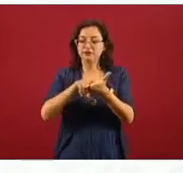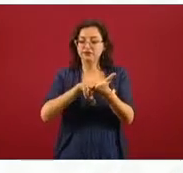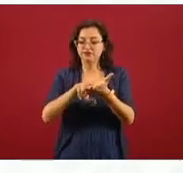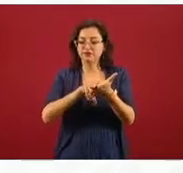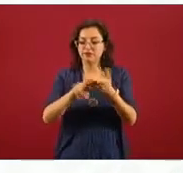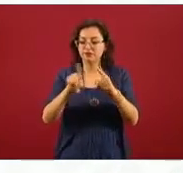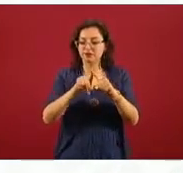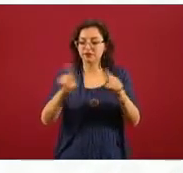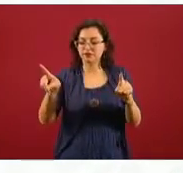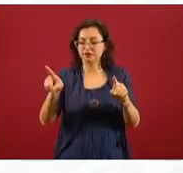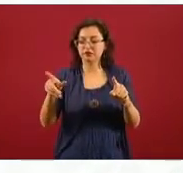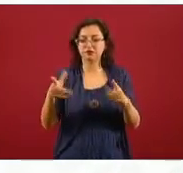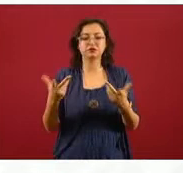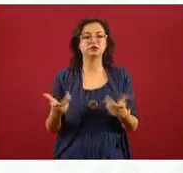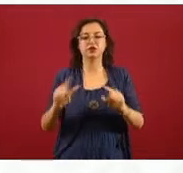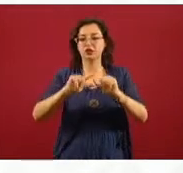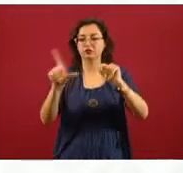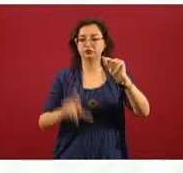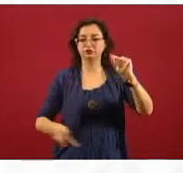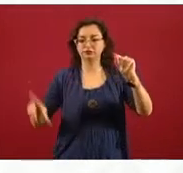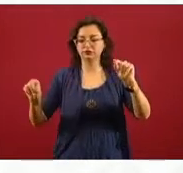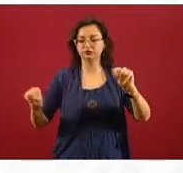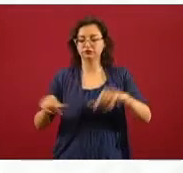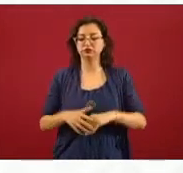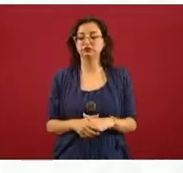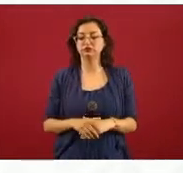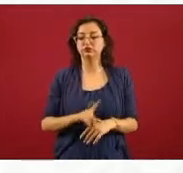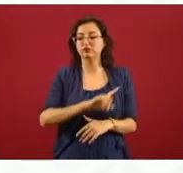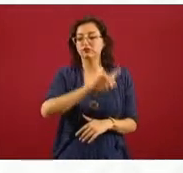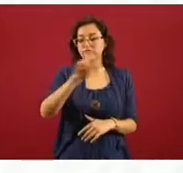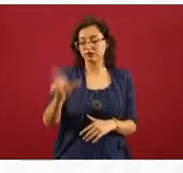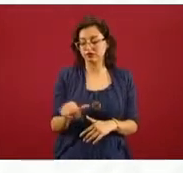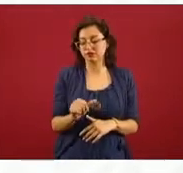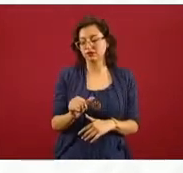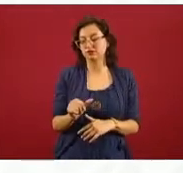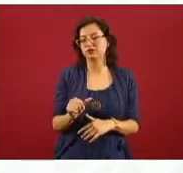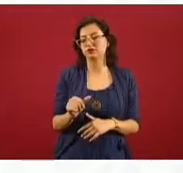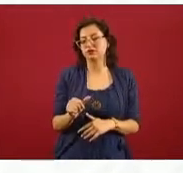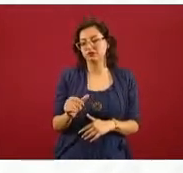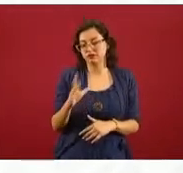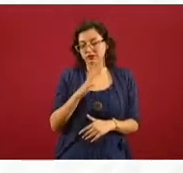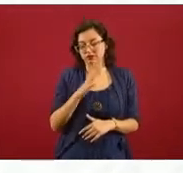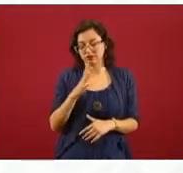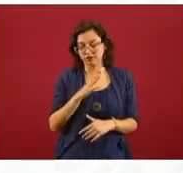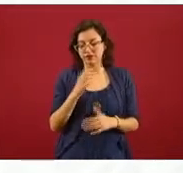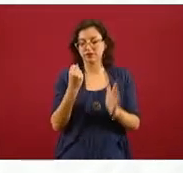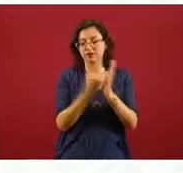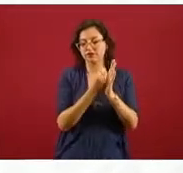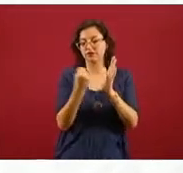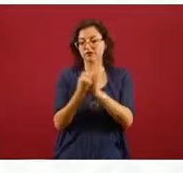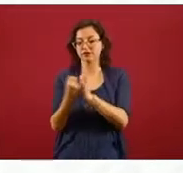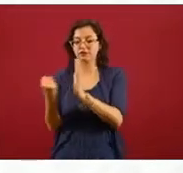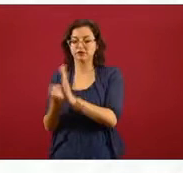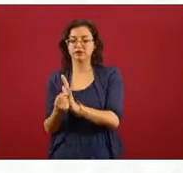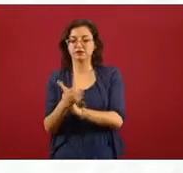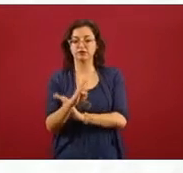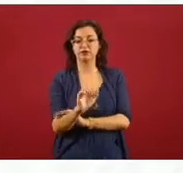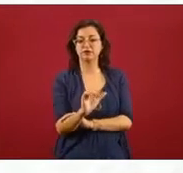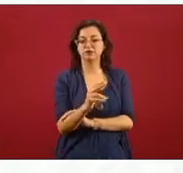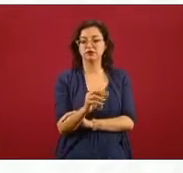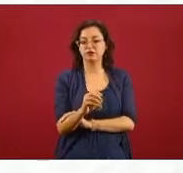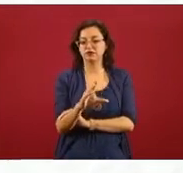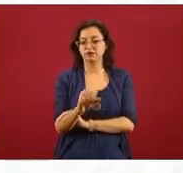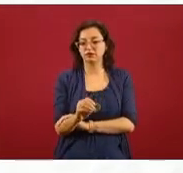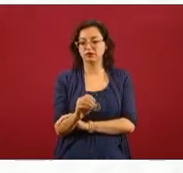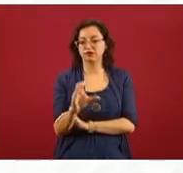negra es el promedio nacional. Y luego ahí tengo a los principales productores, Bachoco, El Calvario y San Juan. A